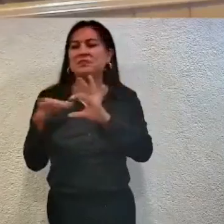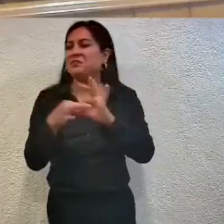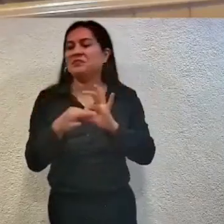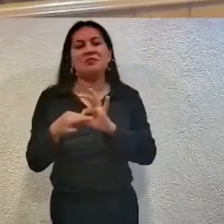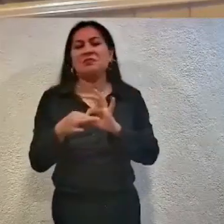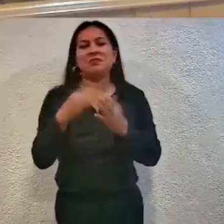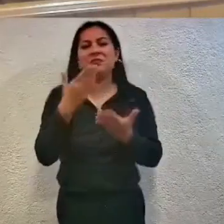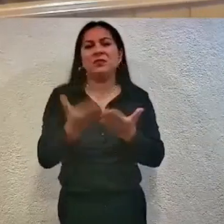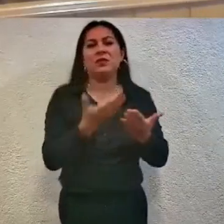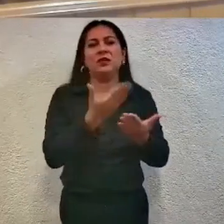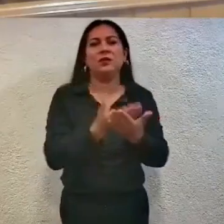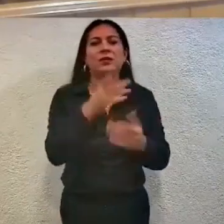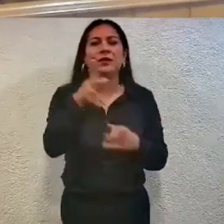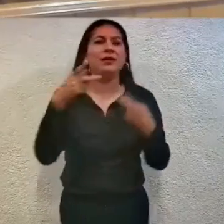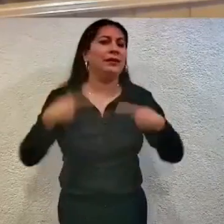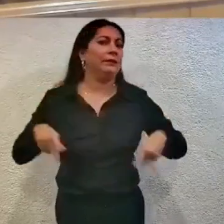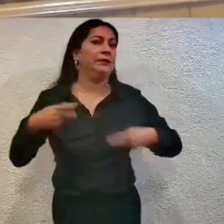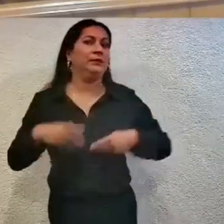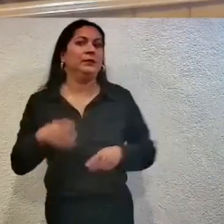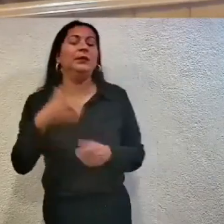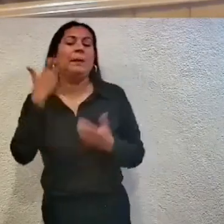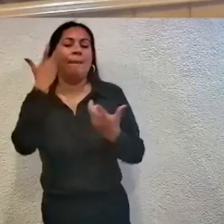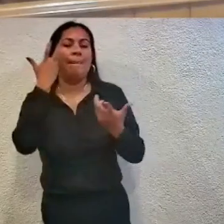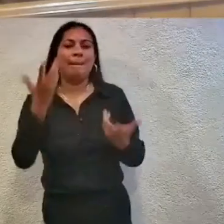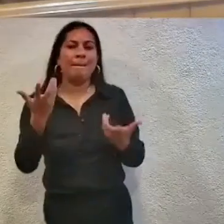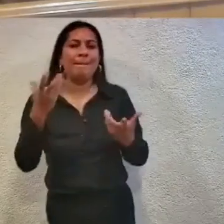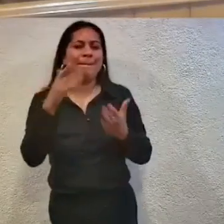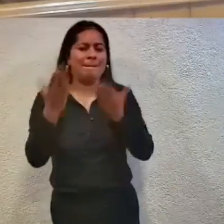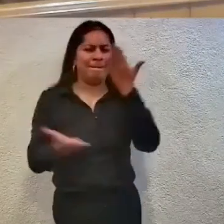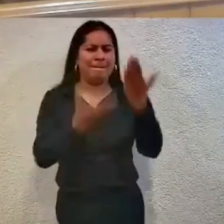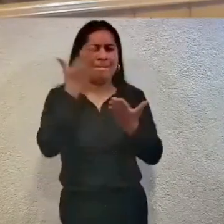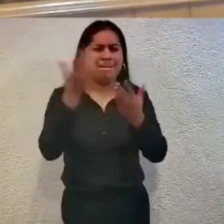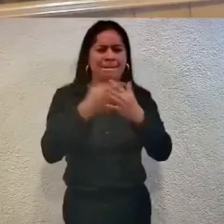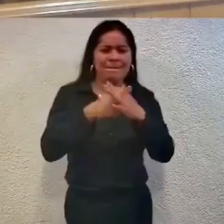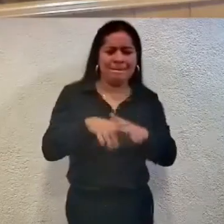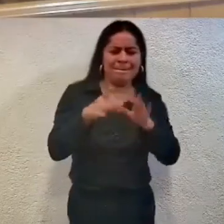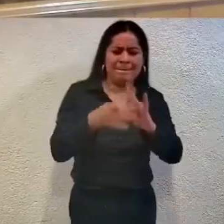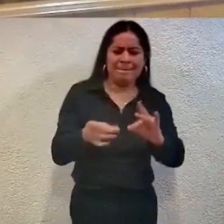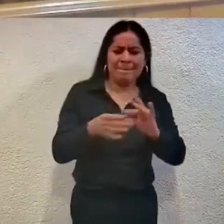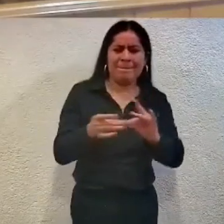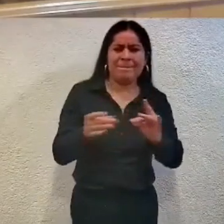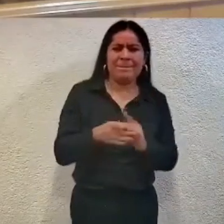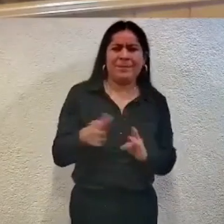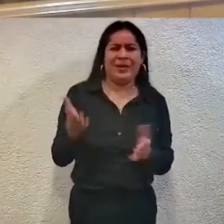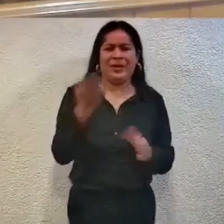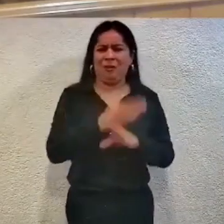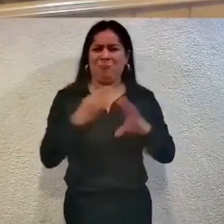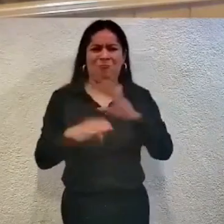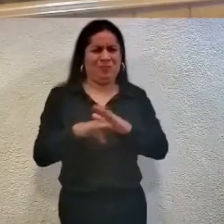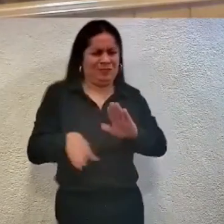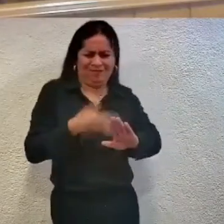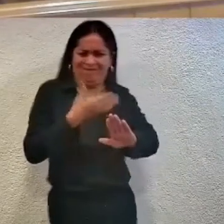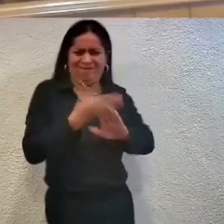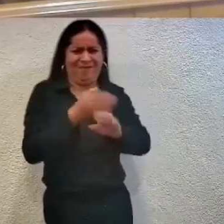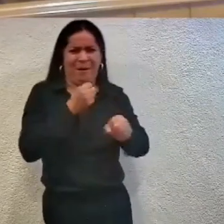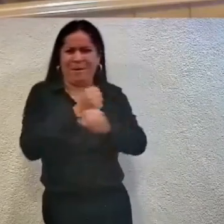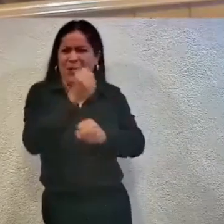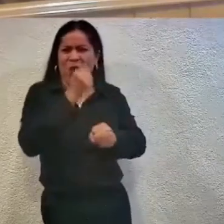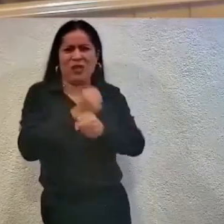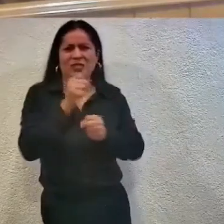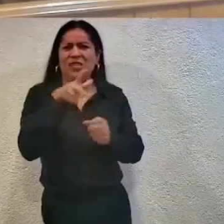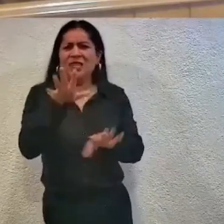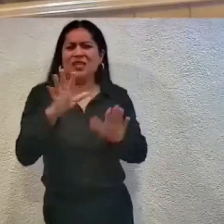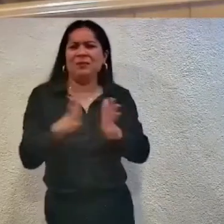cual no tiene concordancia con el planteamiento de la actora, quien pretende que se estudie a partir del señalamiento de presuntos hechos